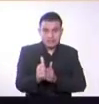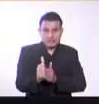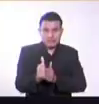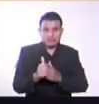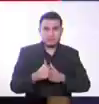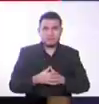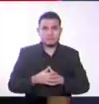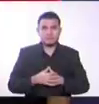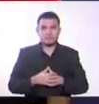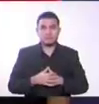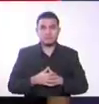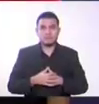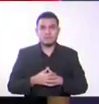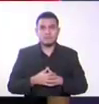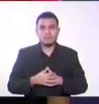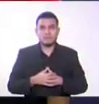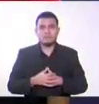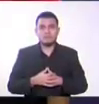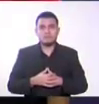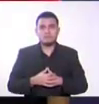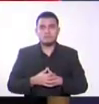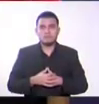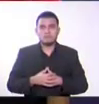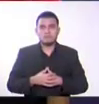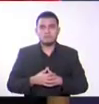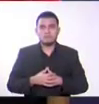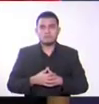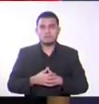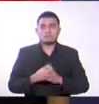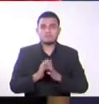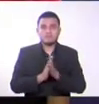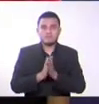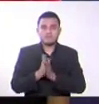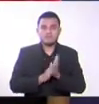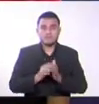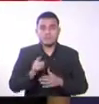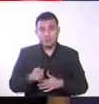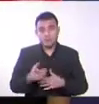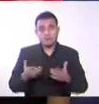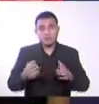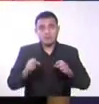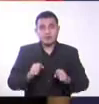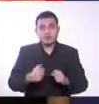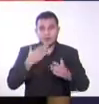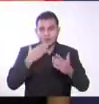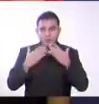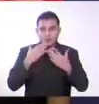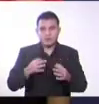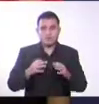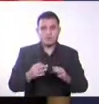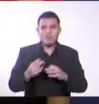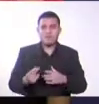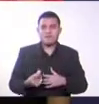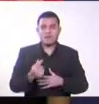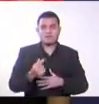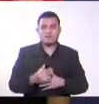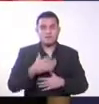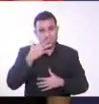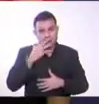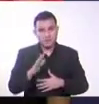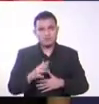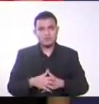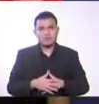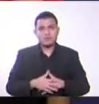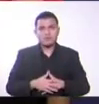Me parece muy interesante esa parte y quizá podríamos definirlo de manera sencilla, ¿verdad? Con ejemplos. Con